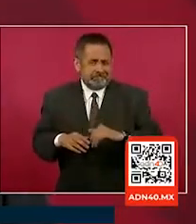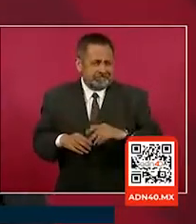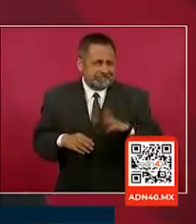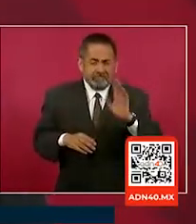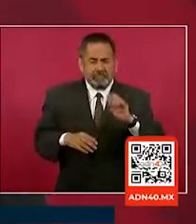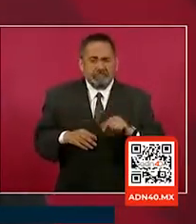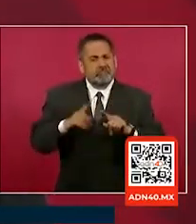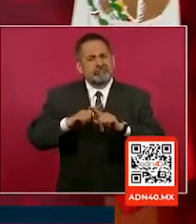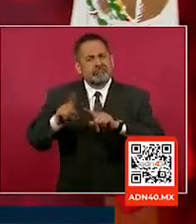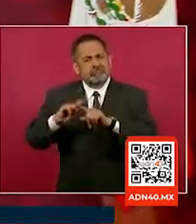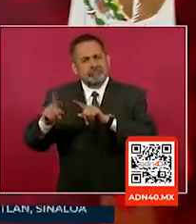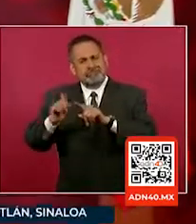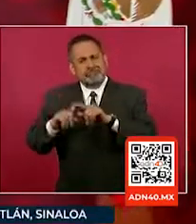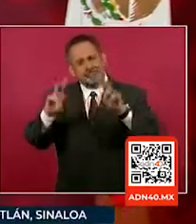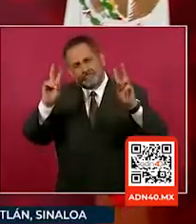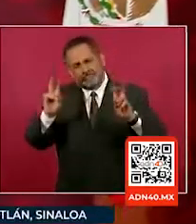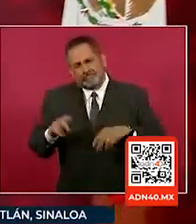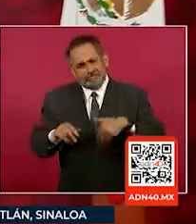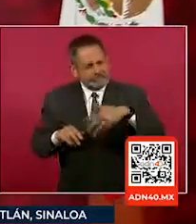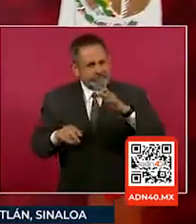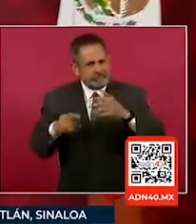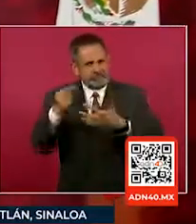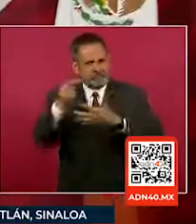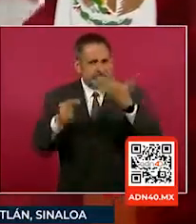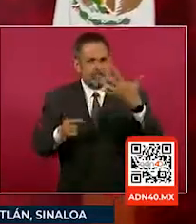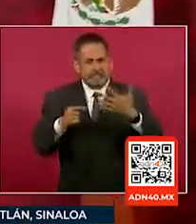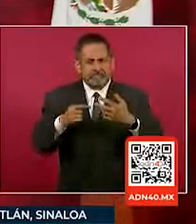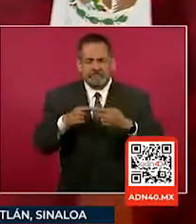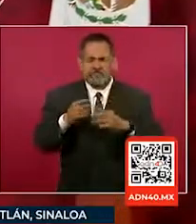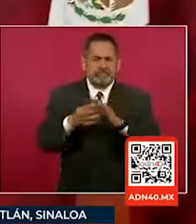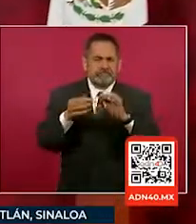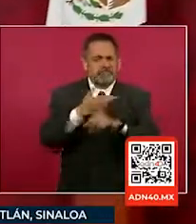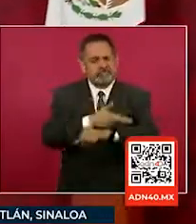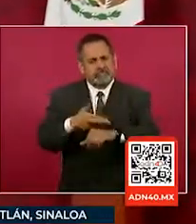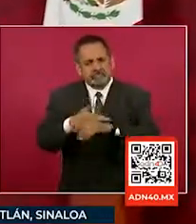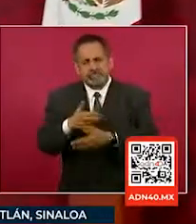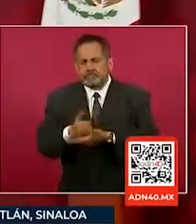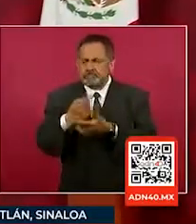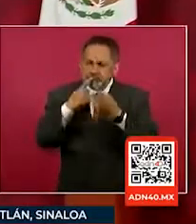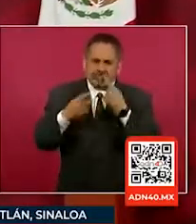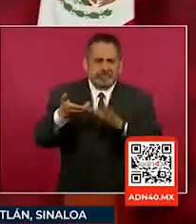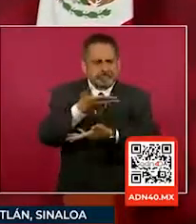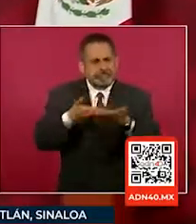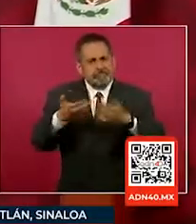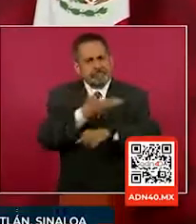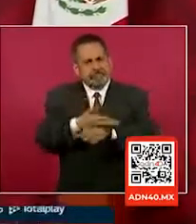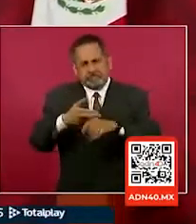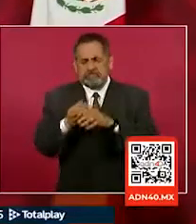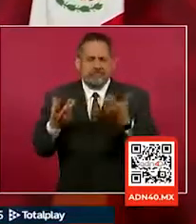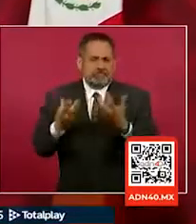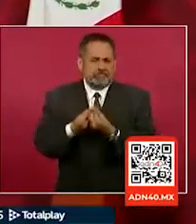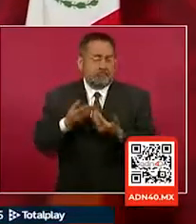varios en asuntos que estamos tratando juntos